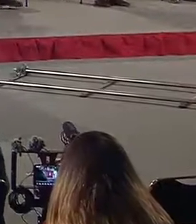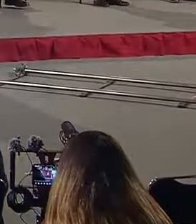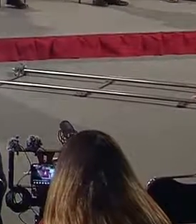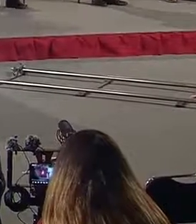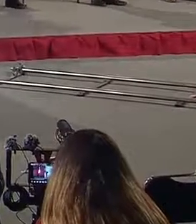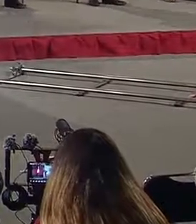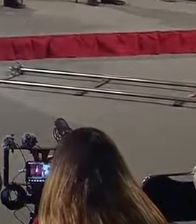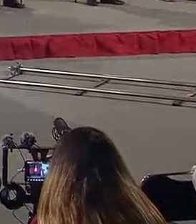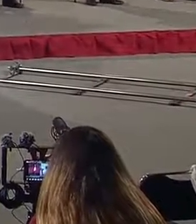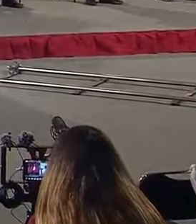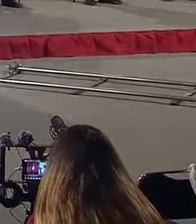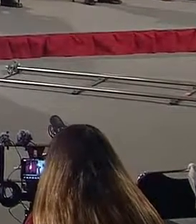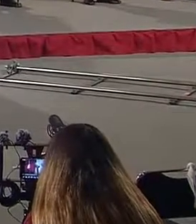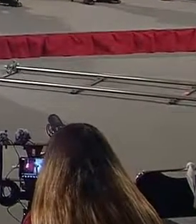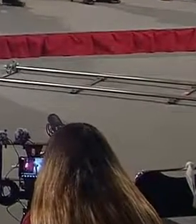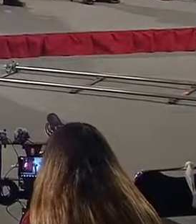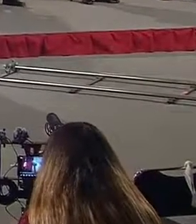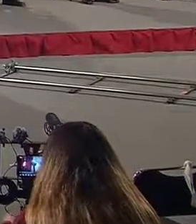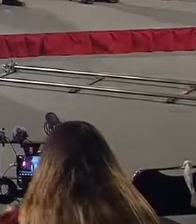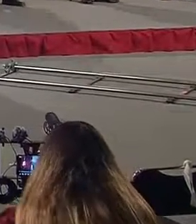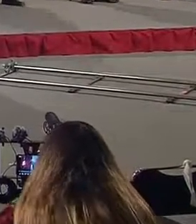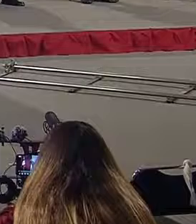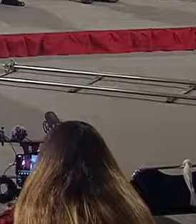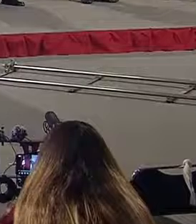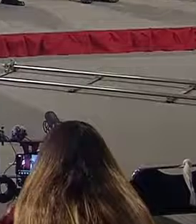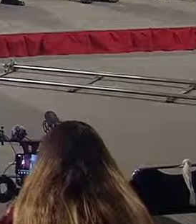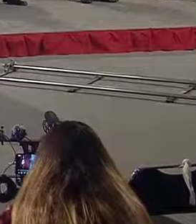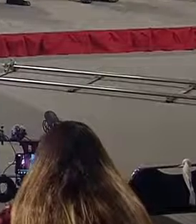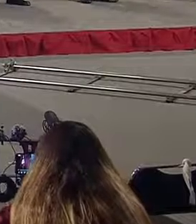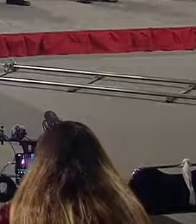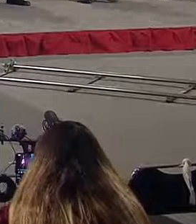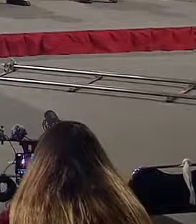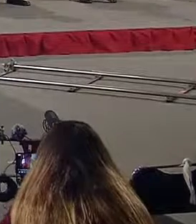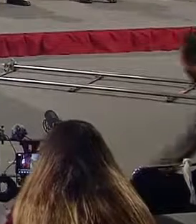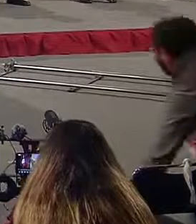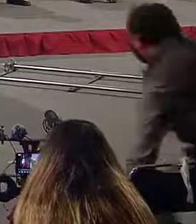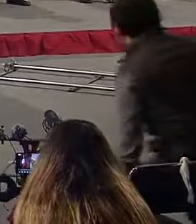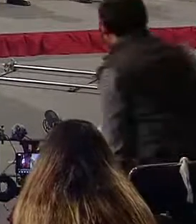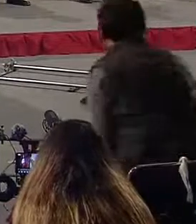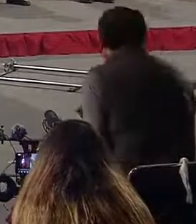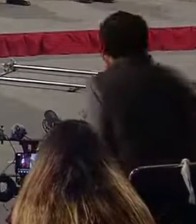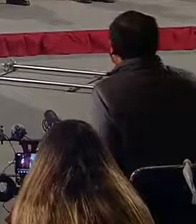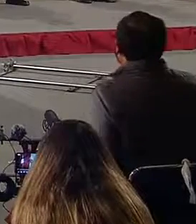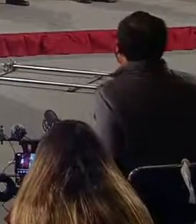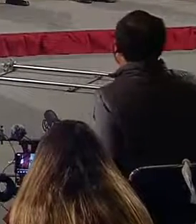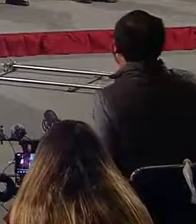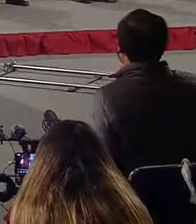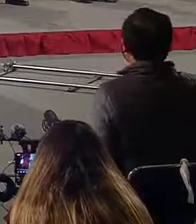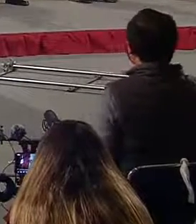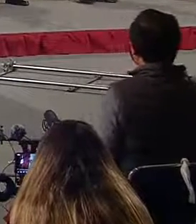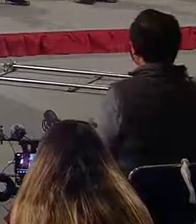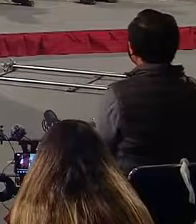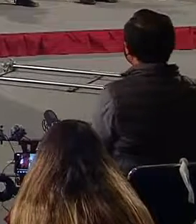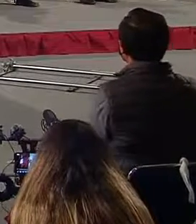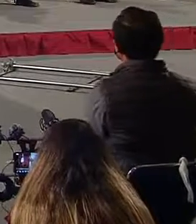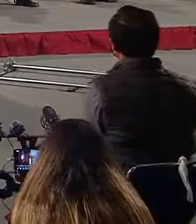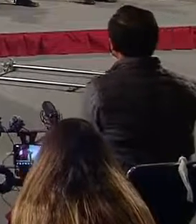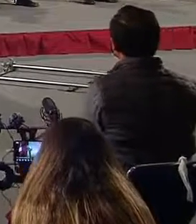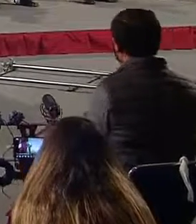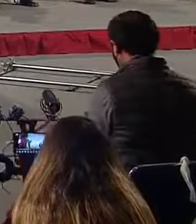La semana de la patria y el mes de la patria y el año de la